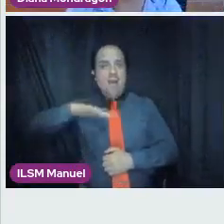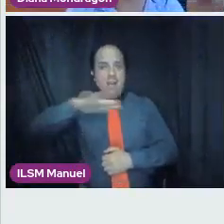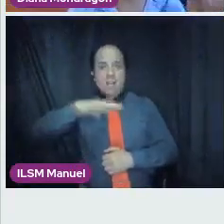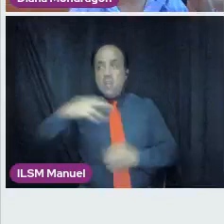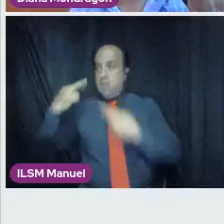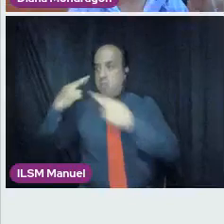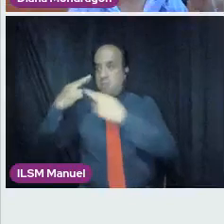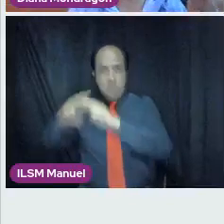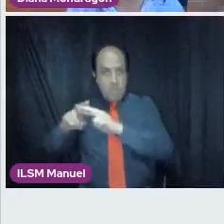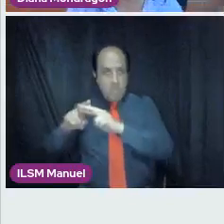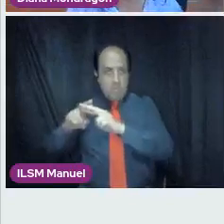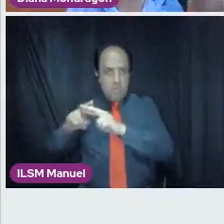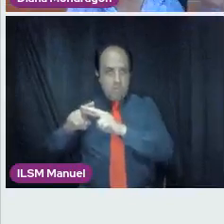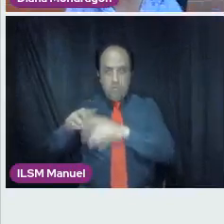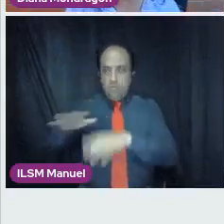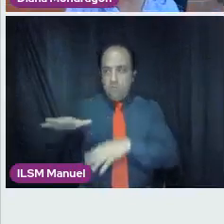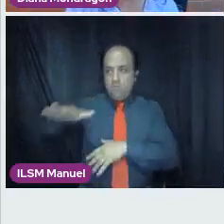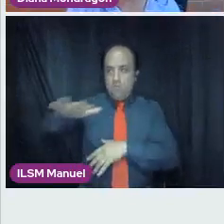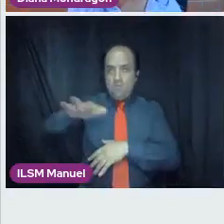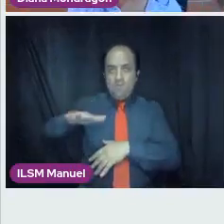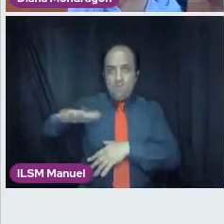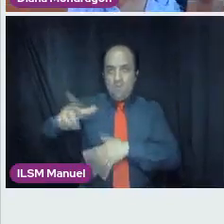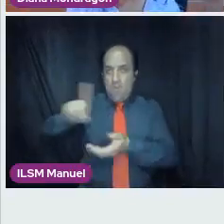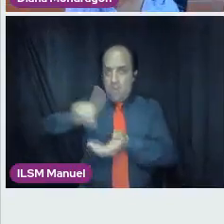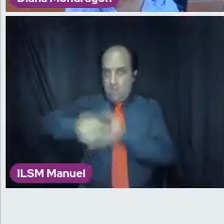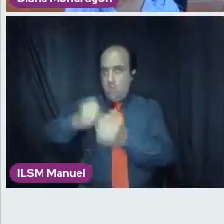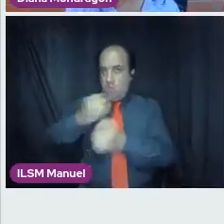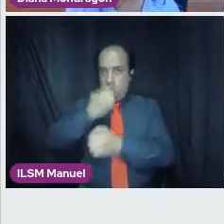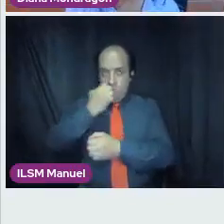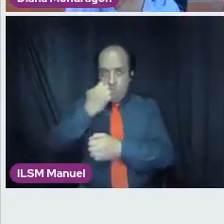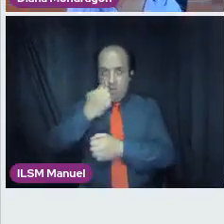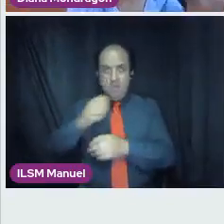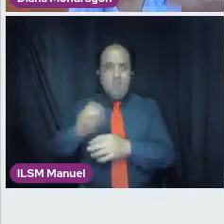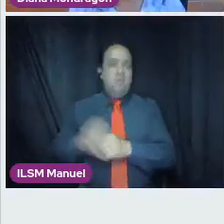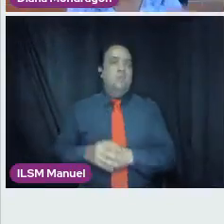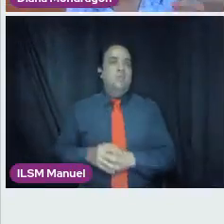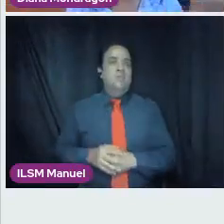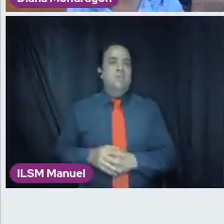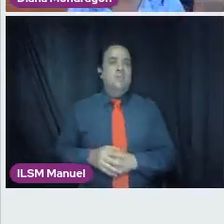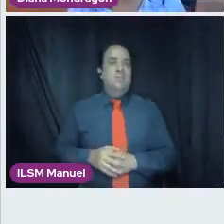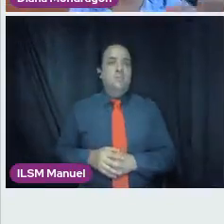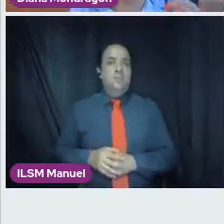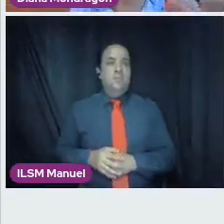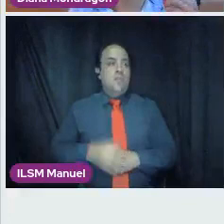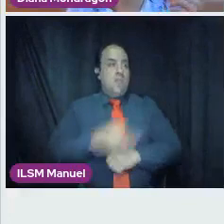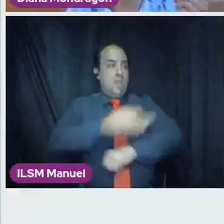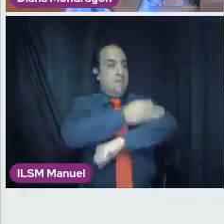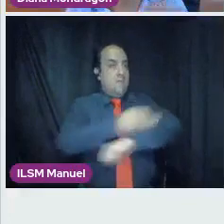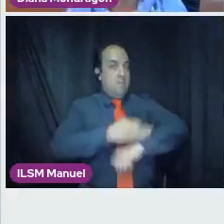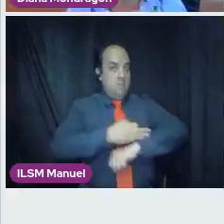los docentes que están dentro de una institución, que en este caso es la escuela, y la familia.